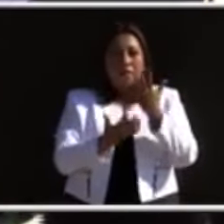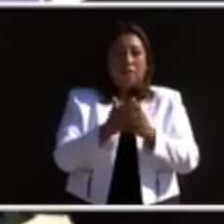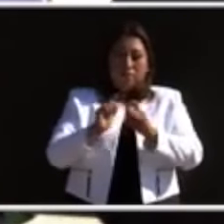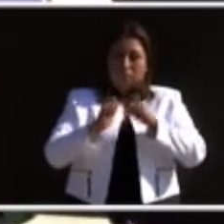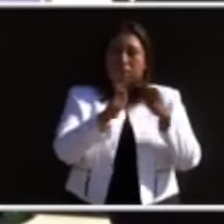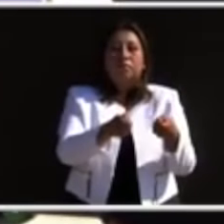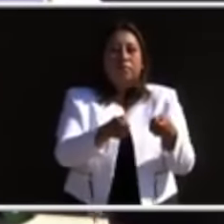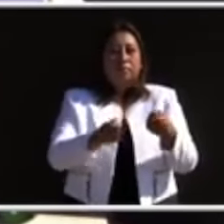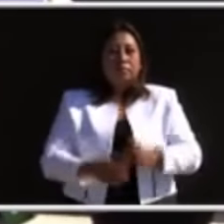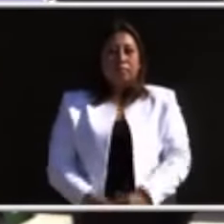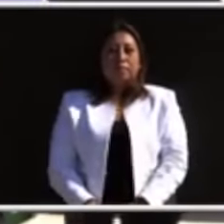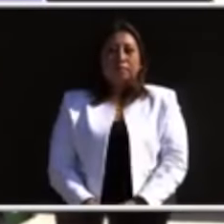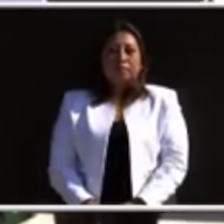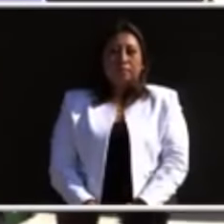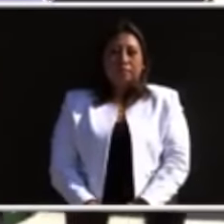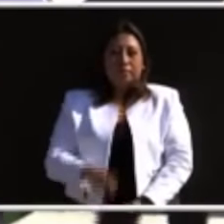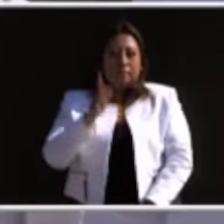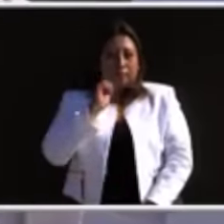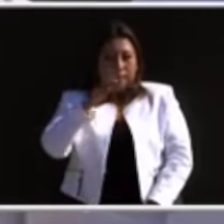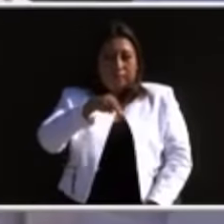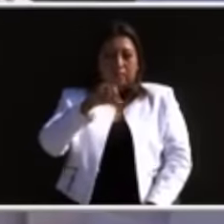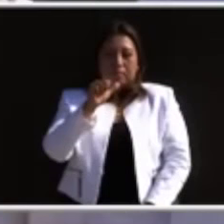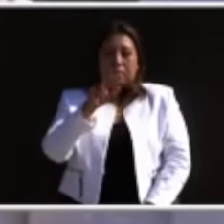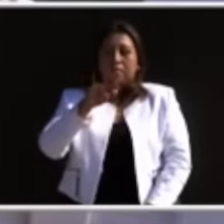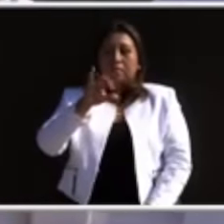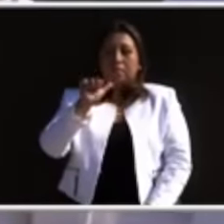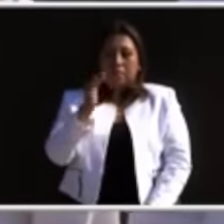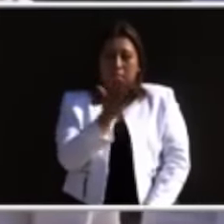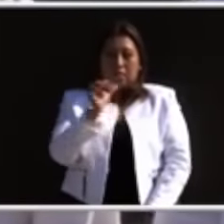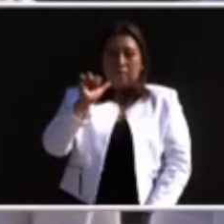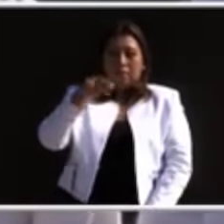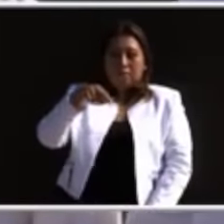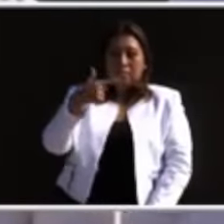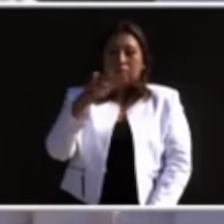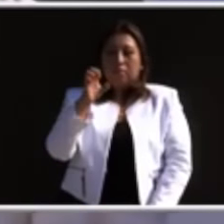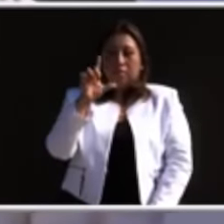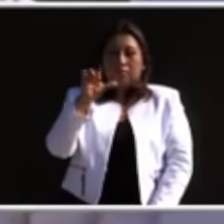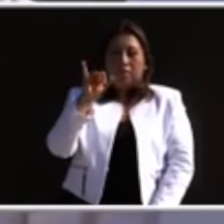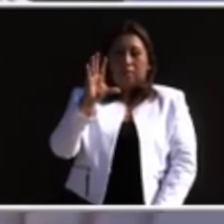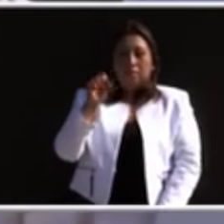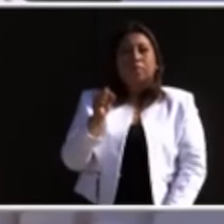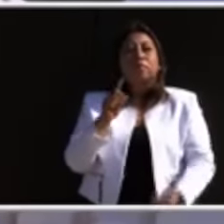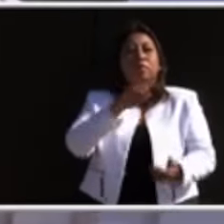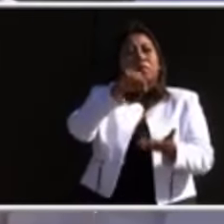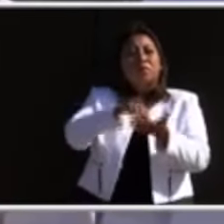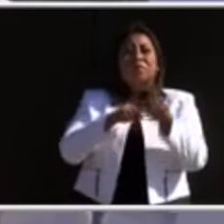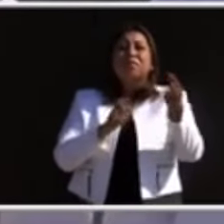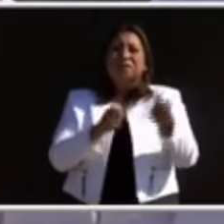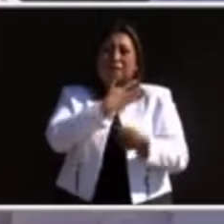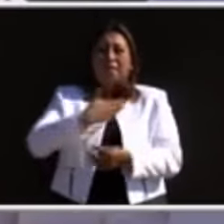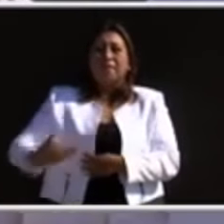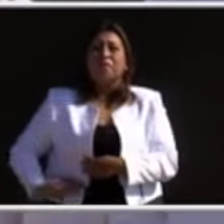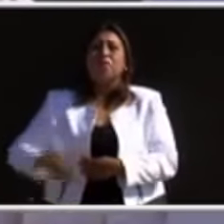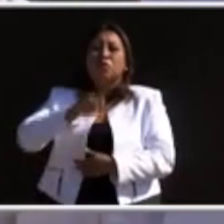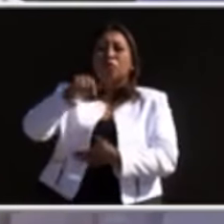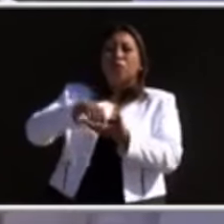María Angélica fue, hasta el día de ayer, presidenta municipal de Mixla de Altamirano,